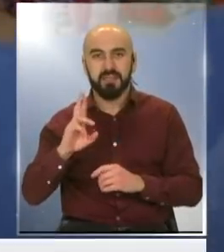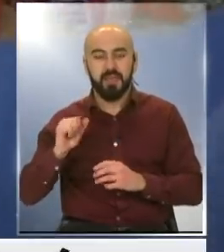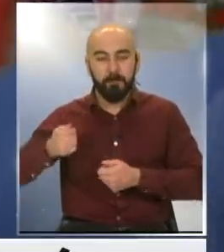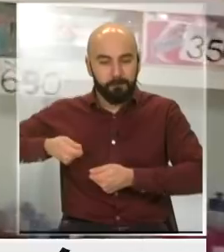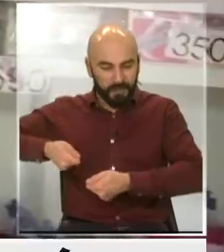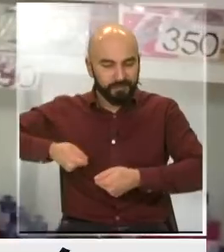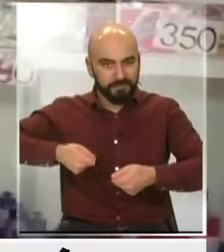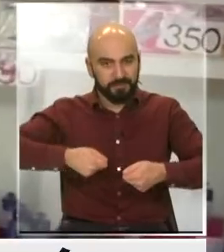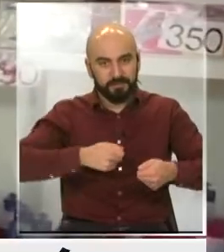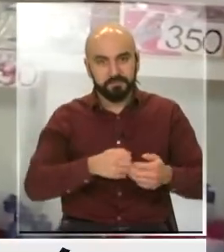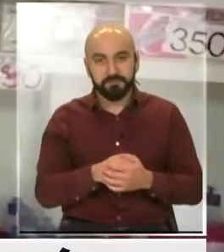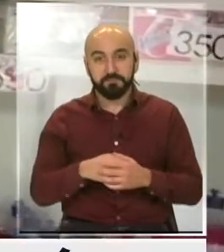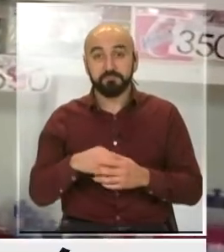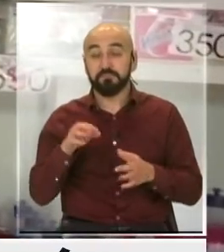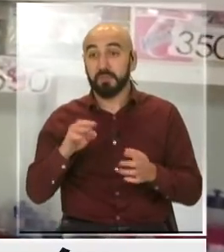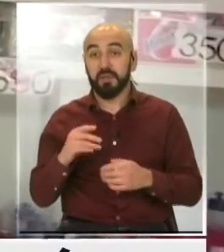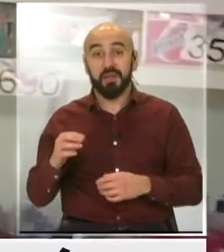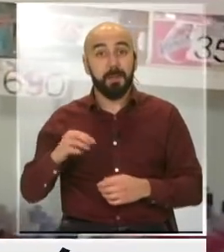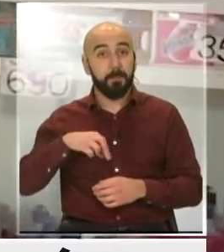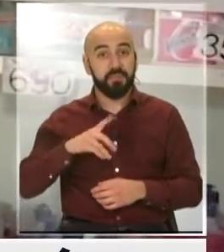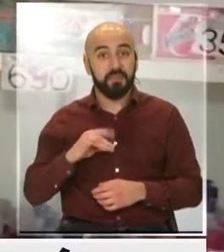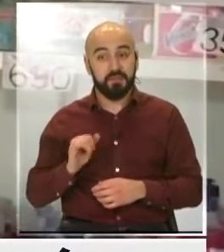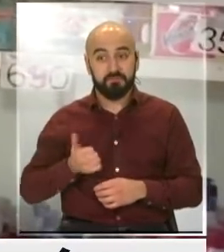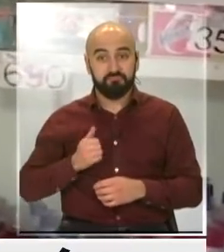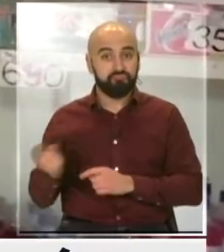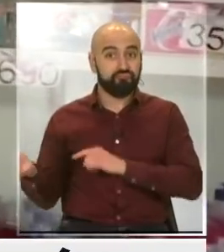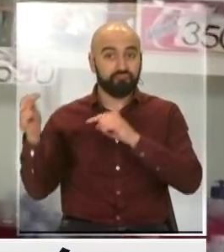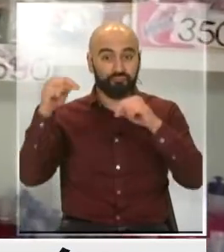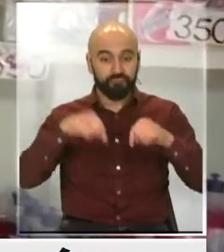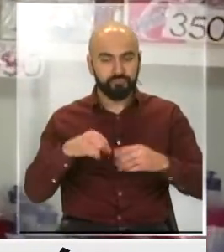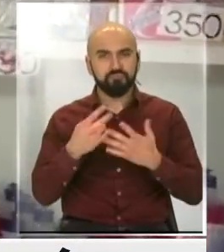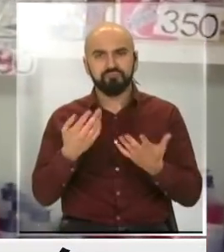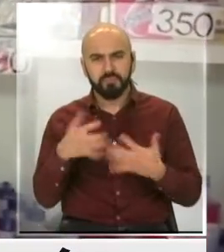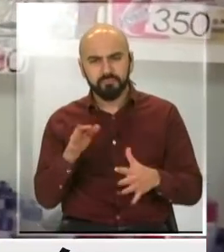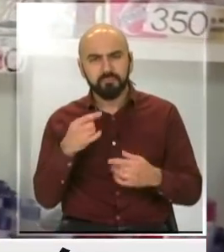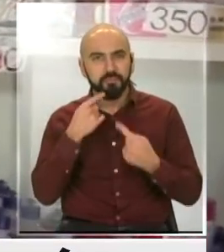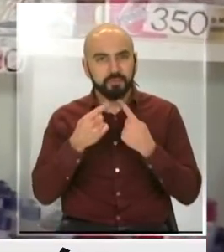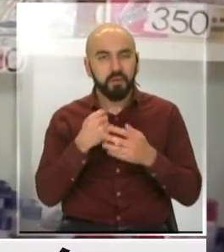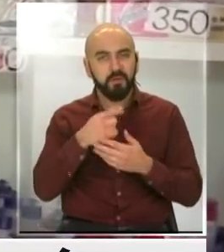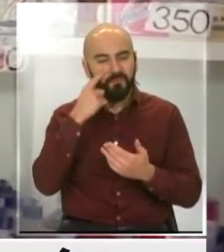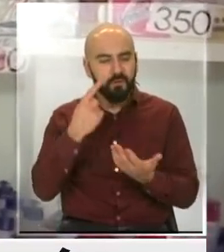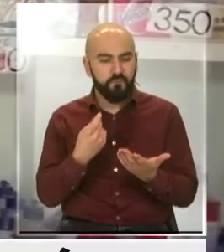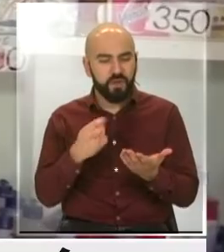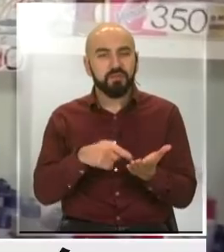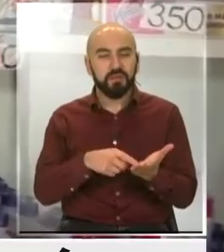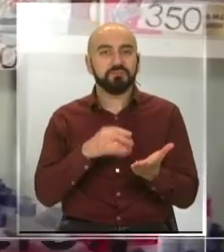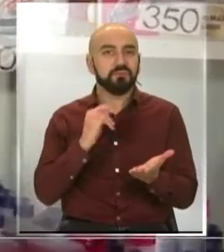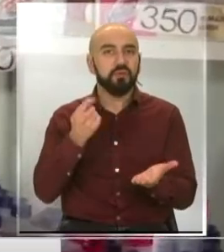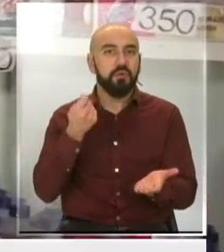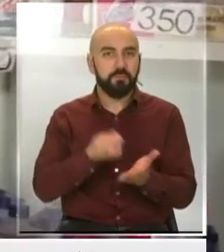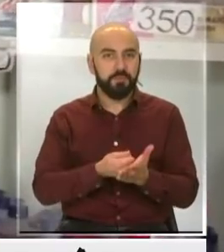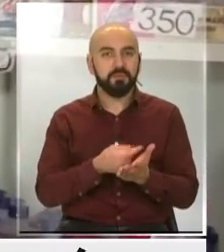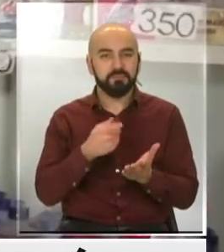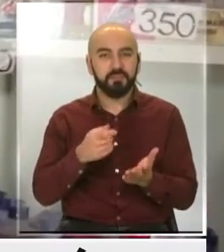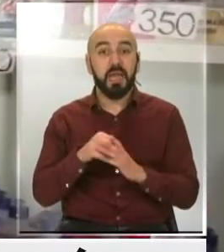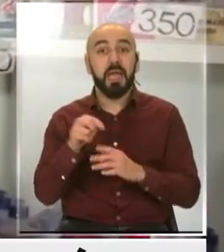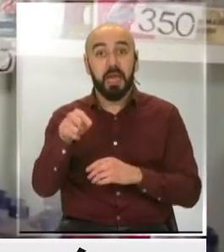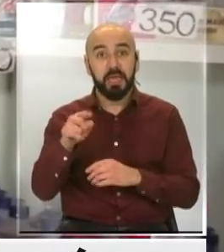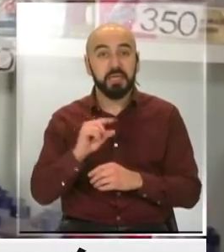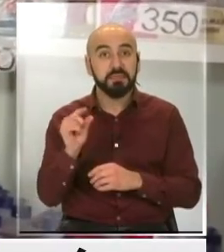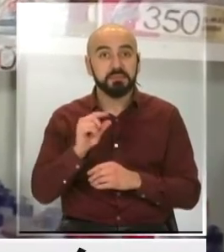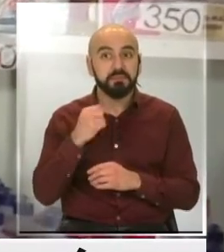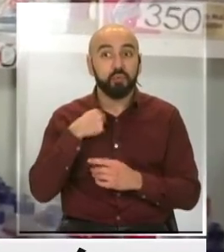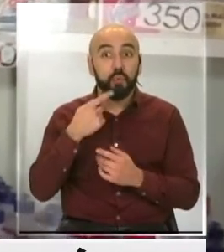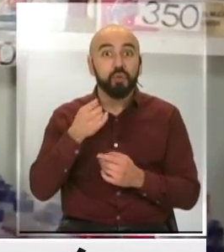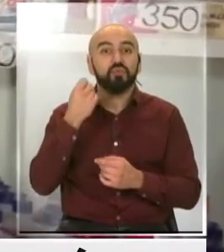los de investigaciones y me mostraron la boleta, me dijeron que había sido comprada una cera y ahí recién me vine a